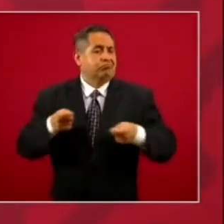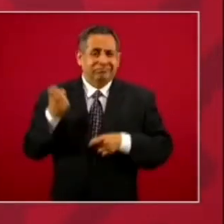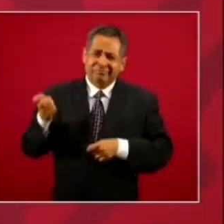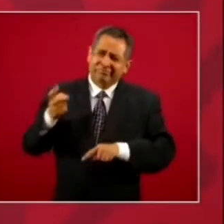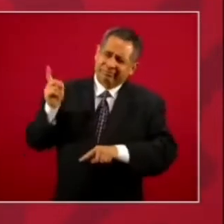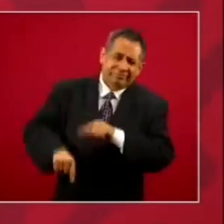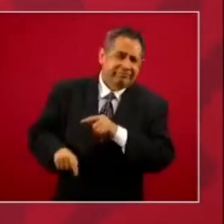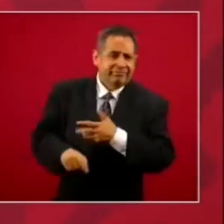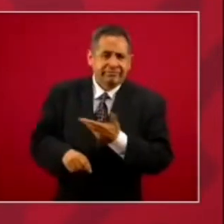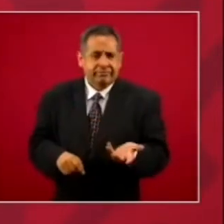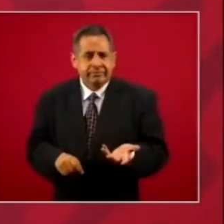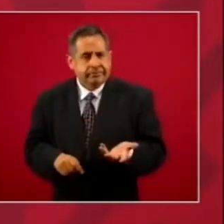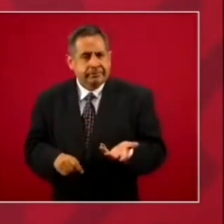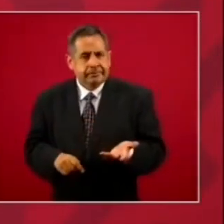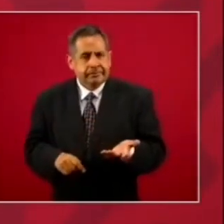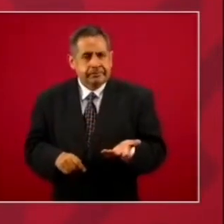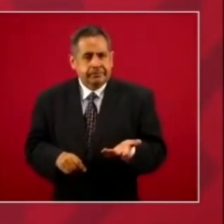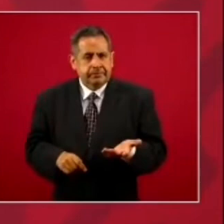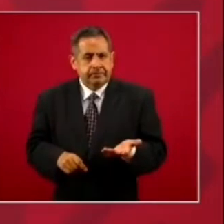no